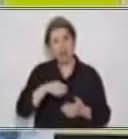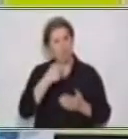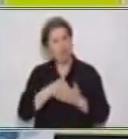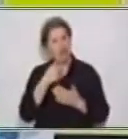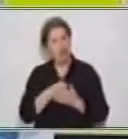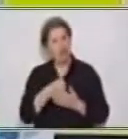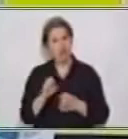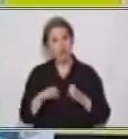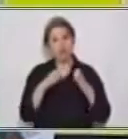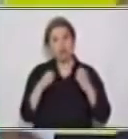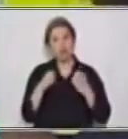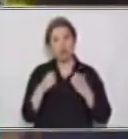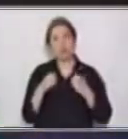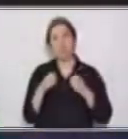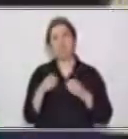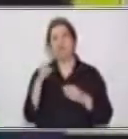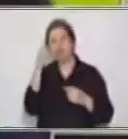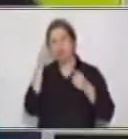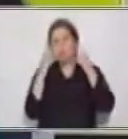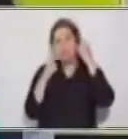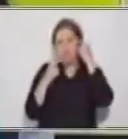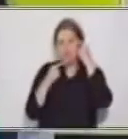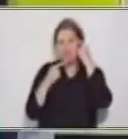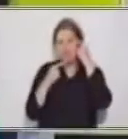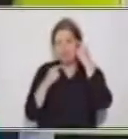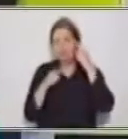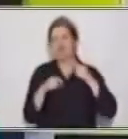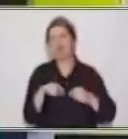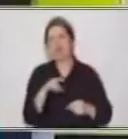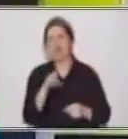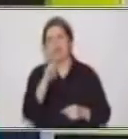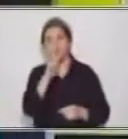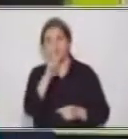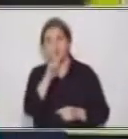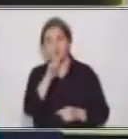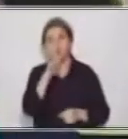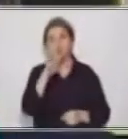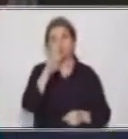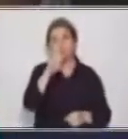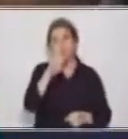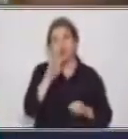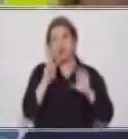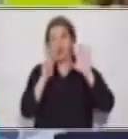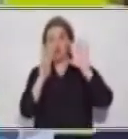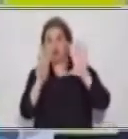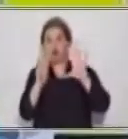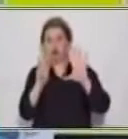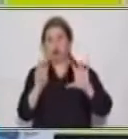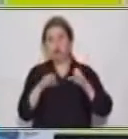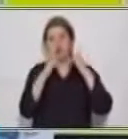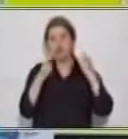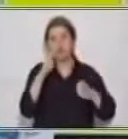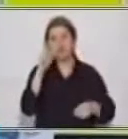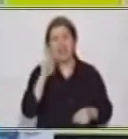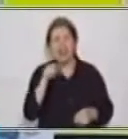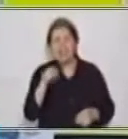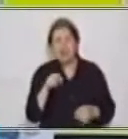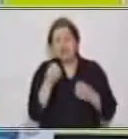¿Cuánto queda? Muy bien, 248. Entonces, ¿qué debemos hacer?